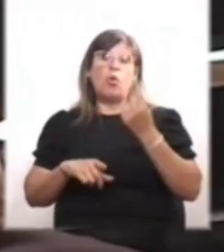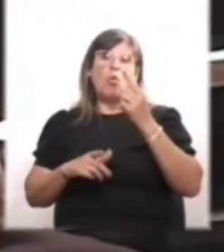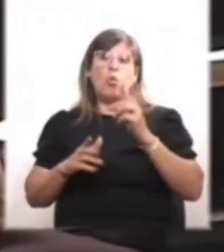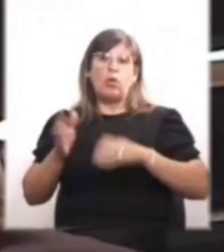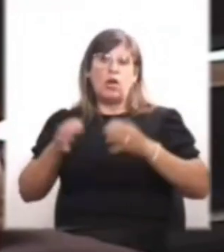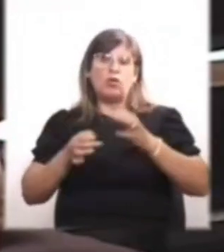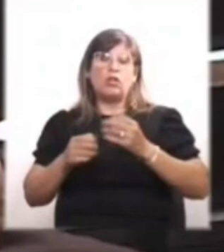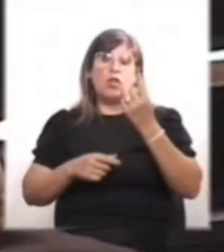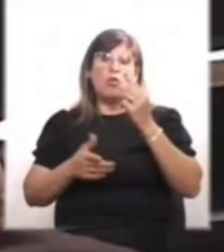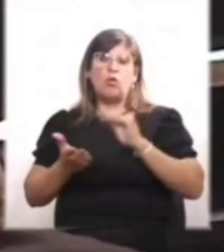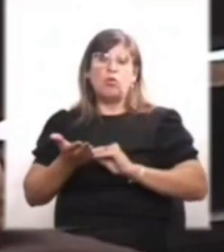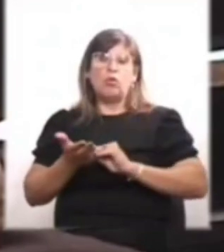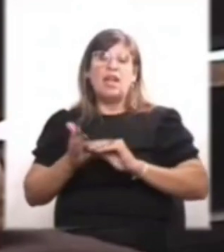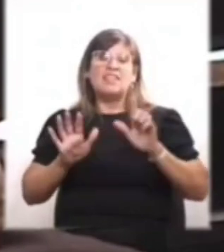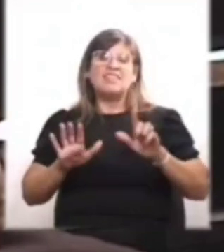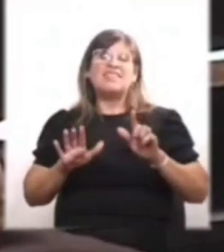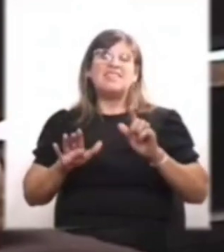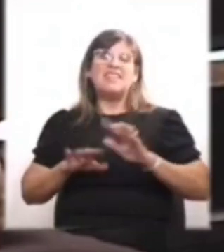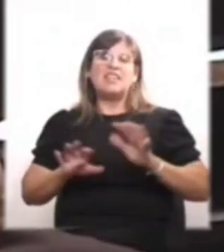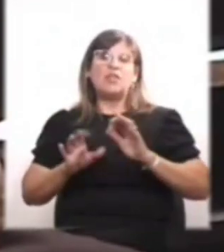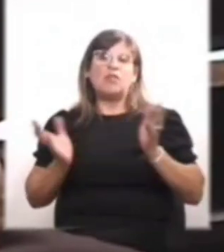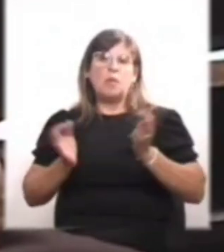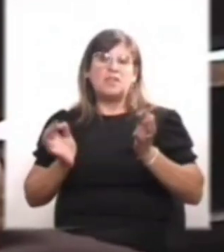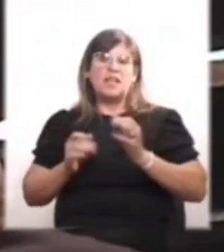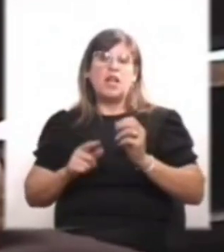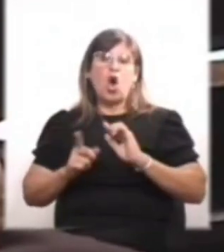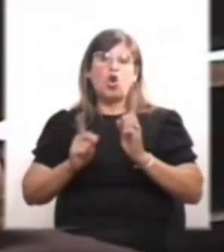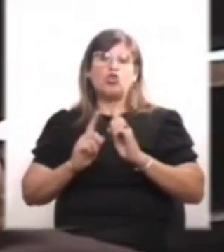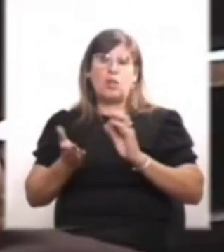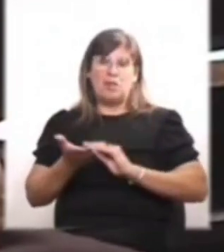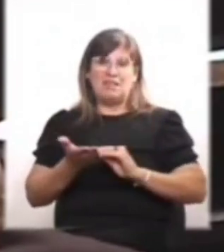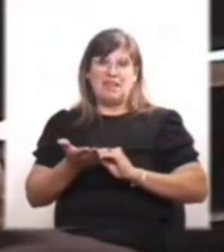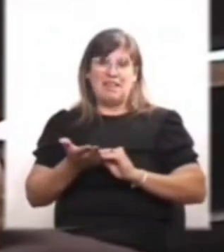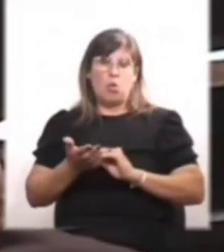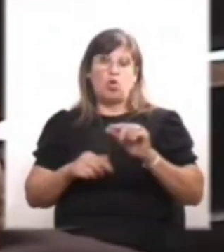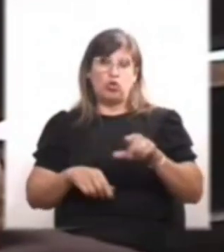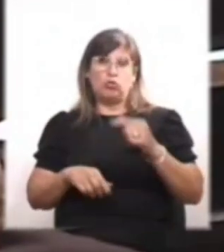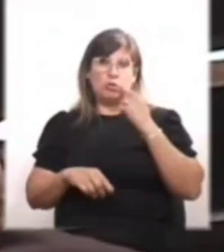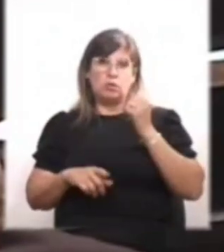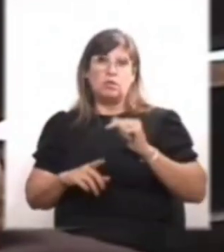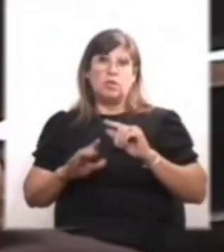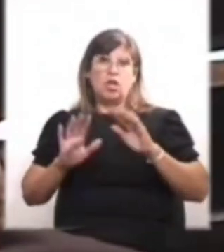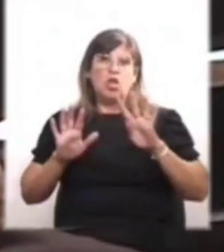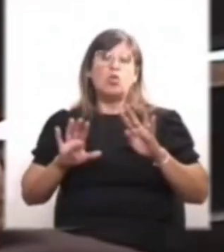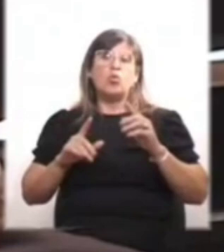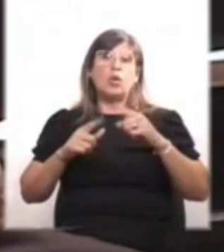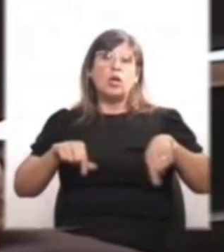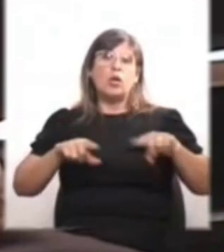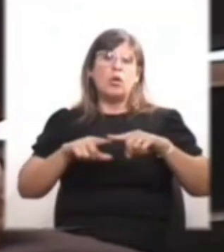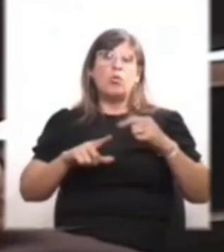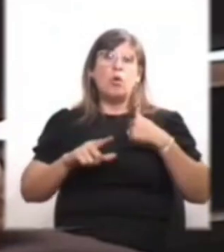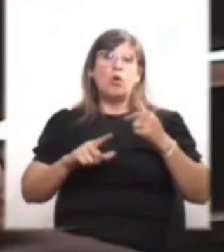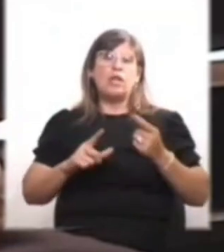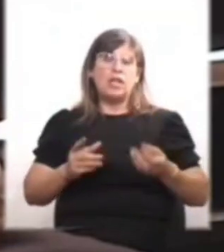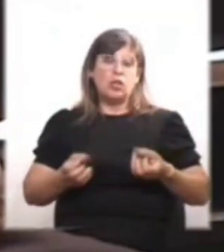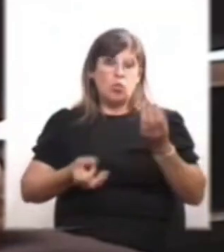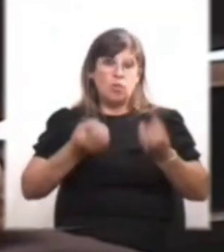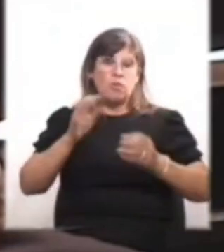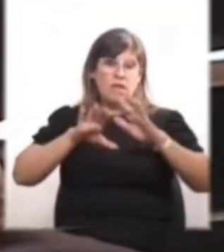7 funcionarios especializados, 11 administrativos, 9 de ellos en un vivero en